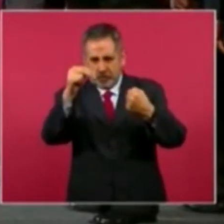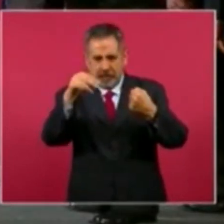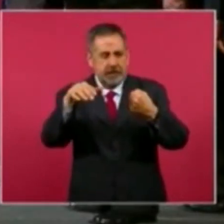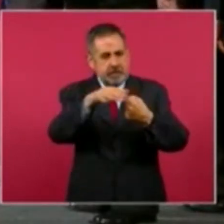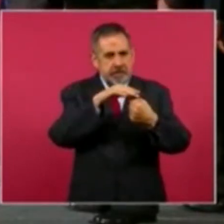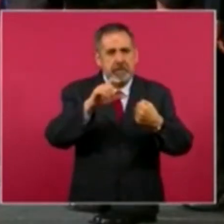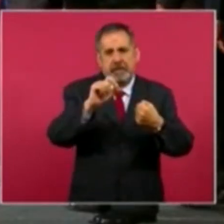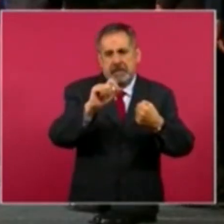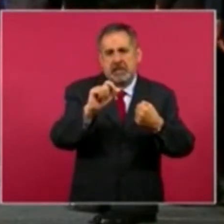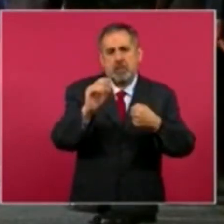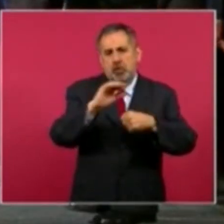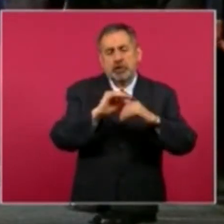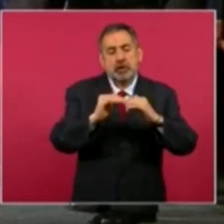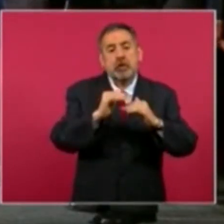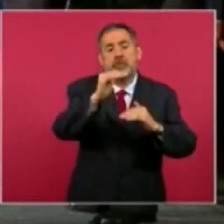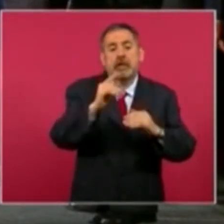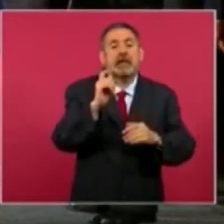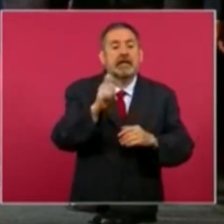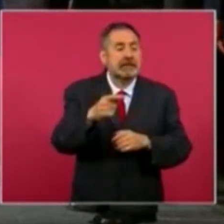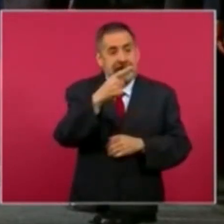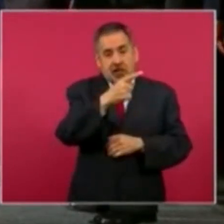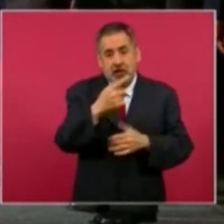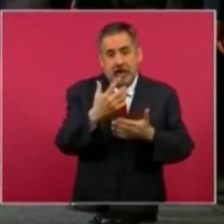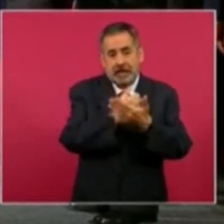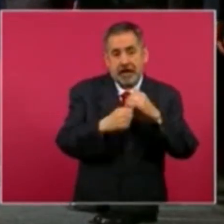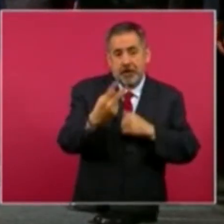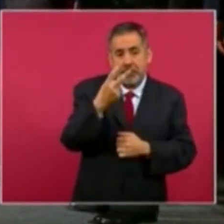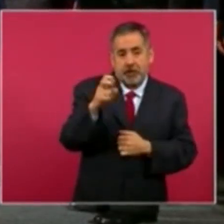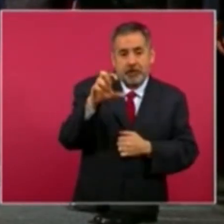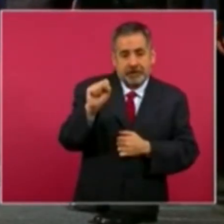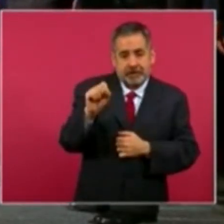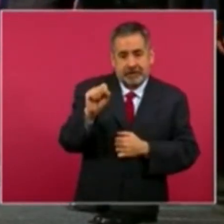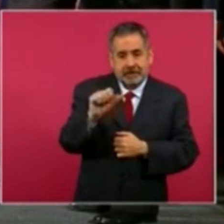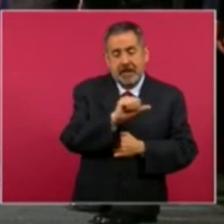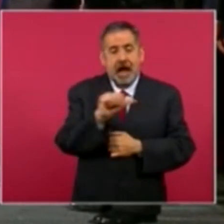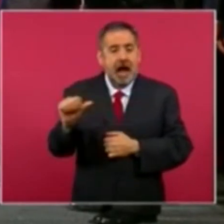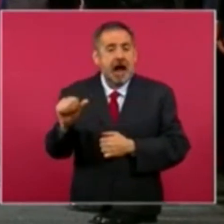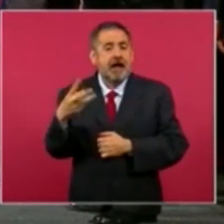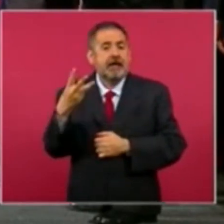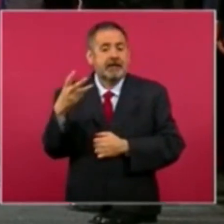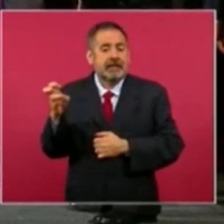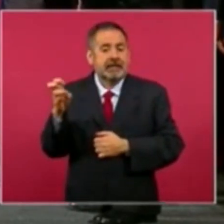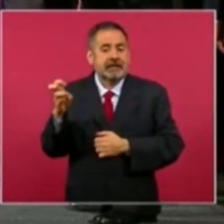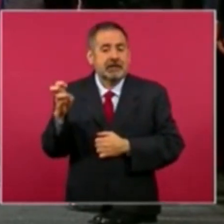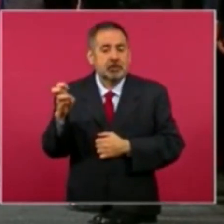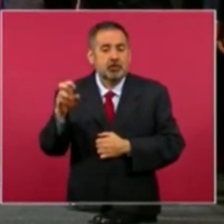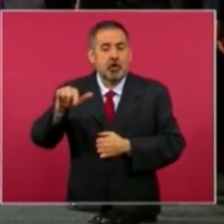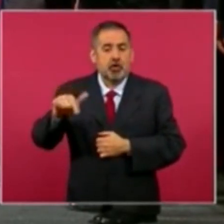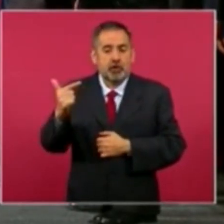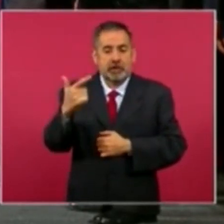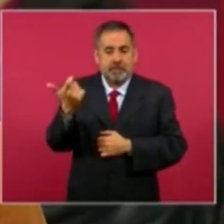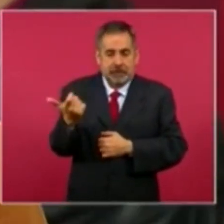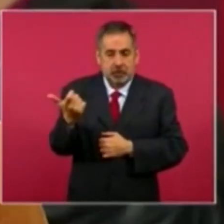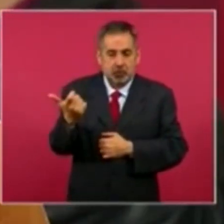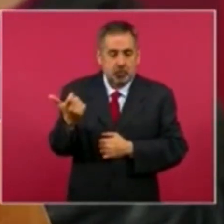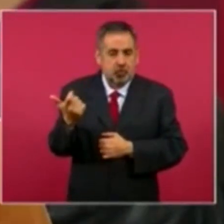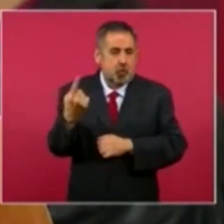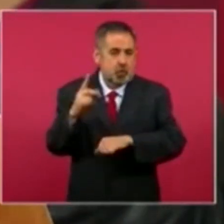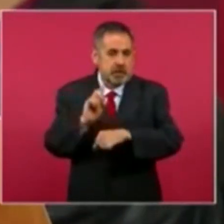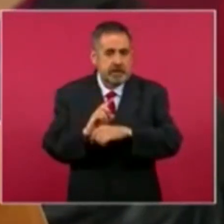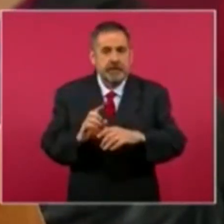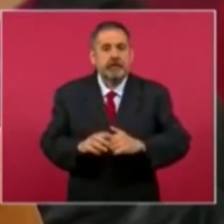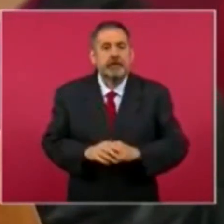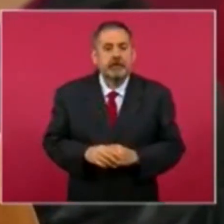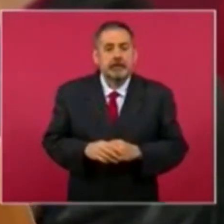por lo cual pasará de 260 a 312 pesos al día.